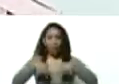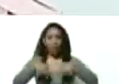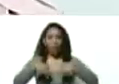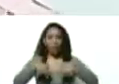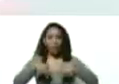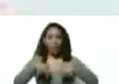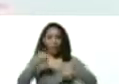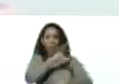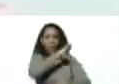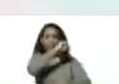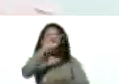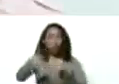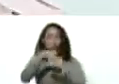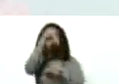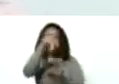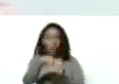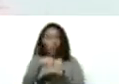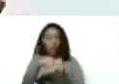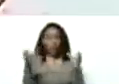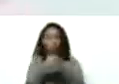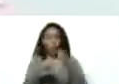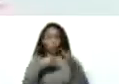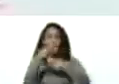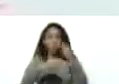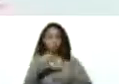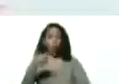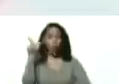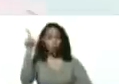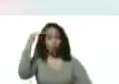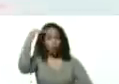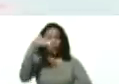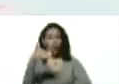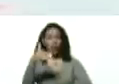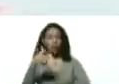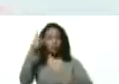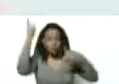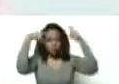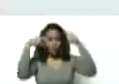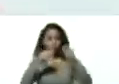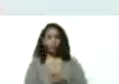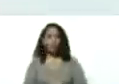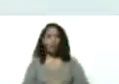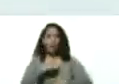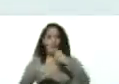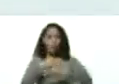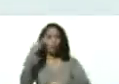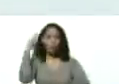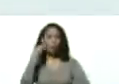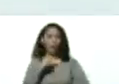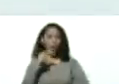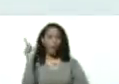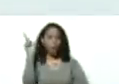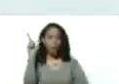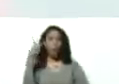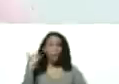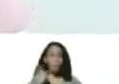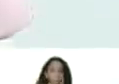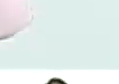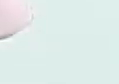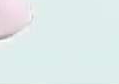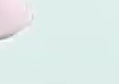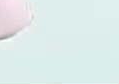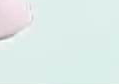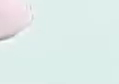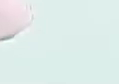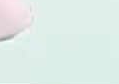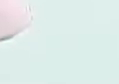desde la dirección nacional del partido del comandante Hugo Chávez, de la revolución bolivariana en el PSUV, vamos a recordar a nuestro